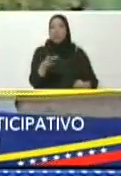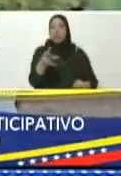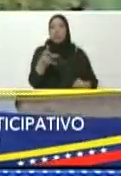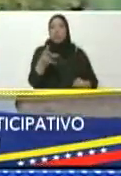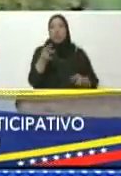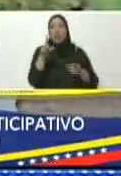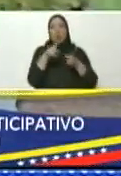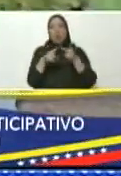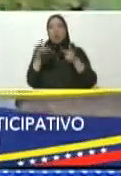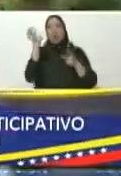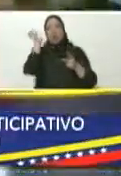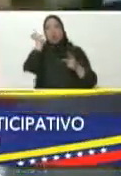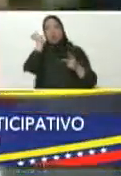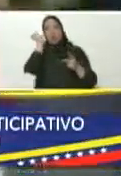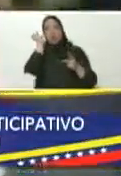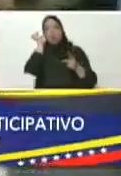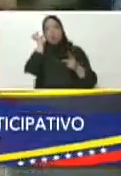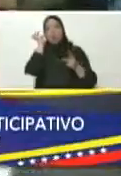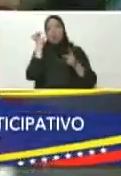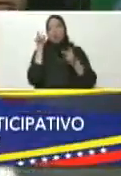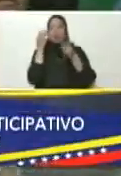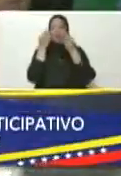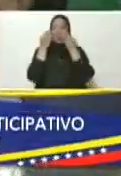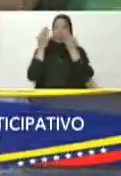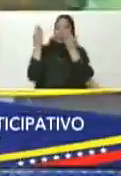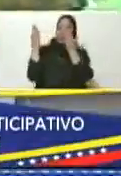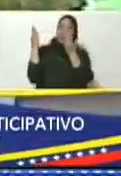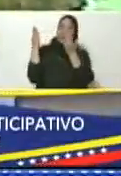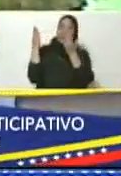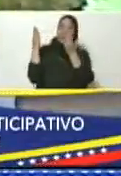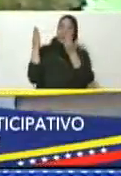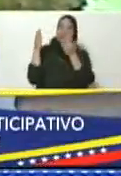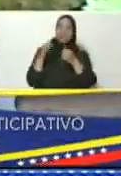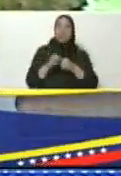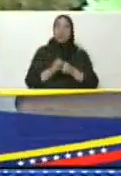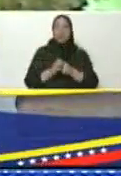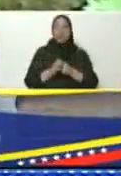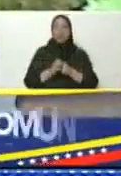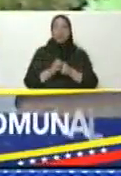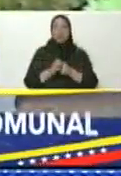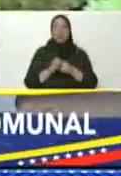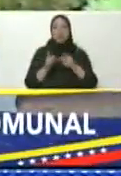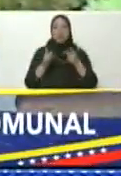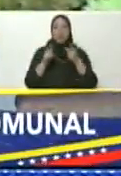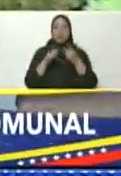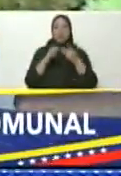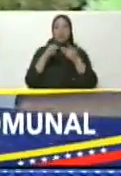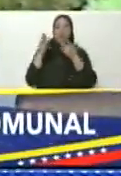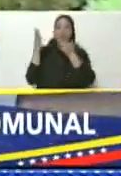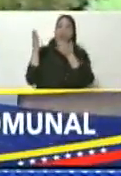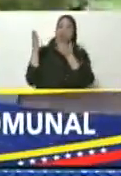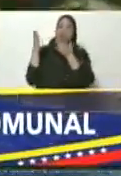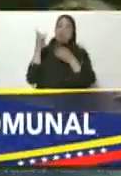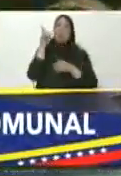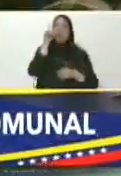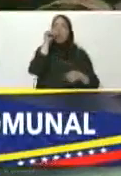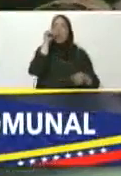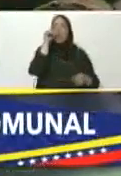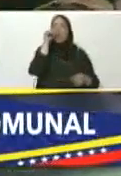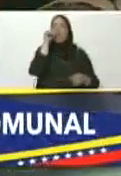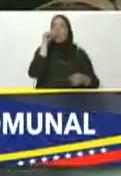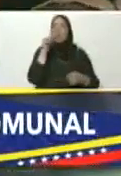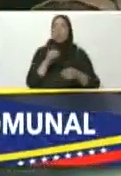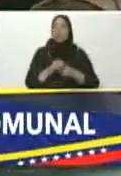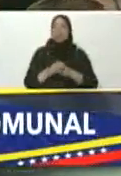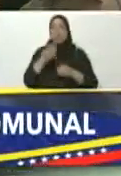Daisy Bolívar, de La Floresta, las dos. Rui Pérez, de Bicentenario 1B, Rui,